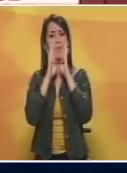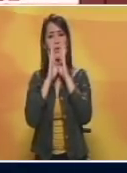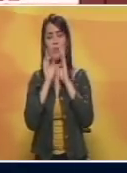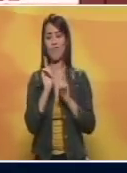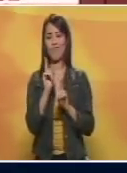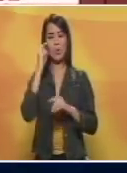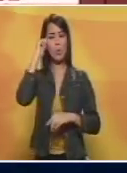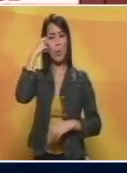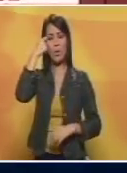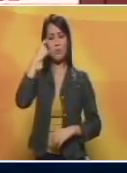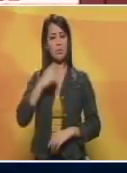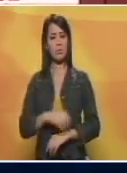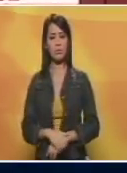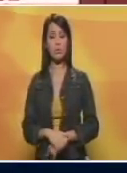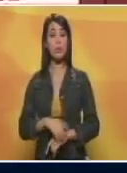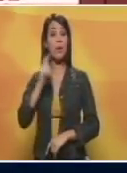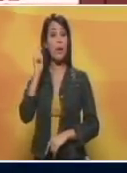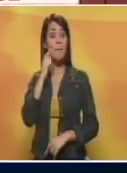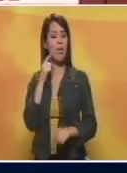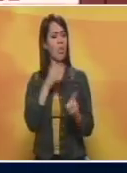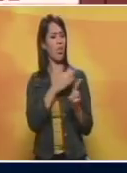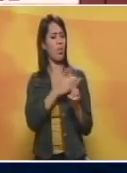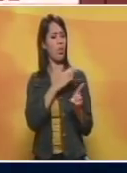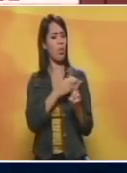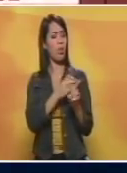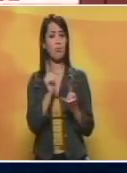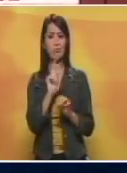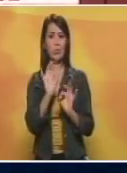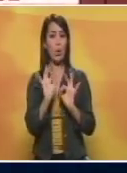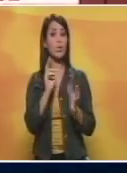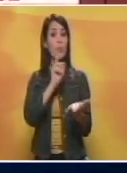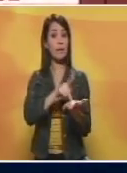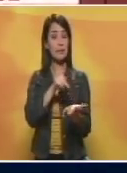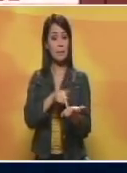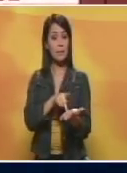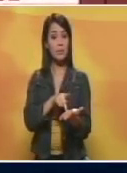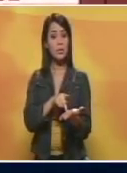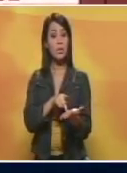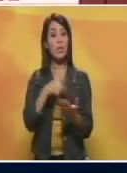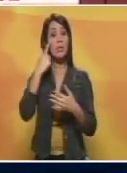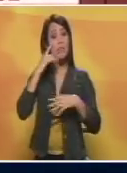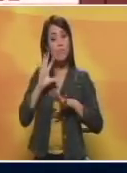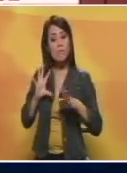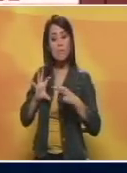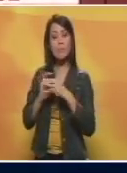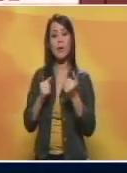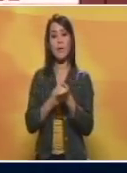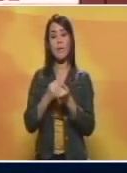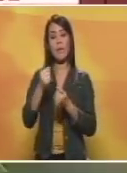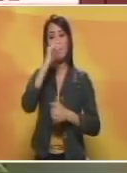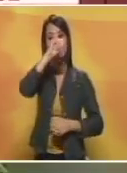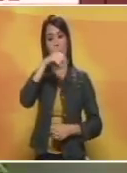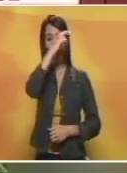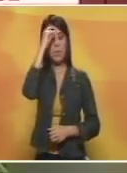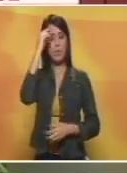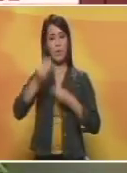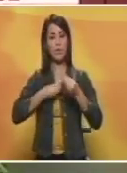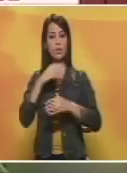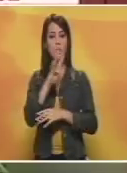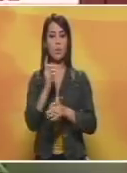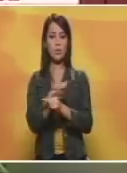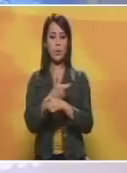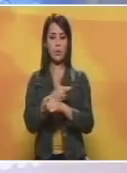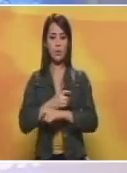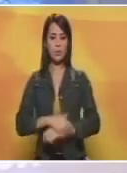según cabello el parlamentario no fue presionado para confesar su participación y la presunta vinculación de julio borges en los hechos del 4 de